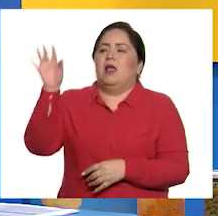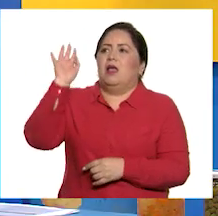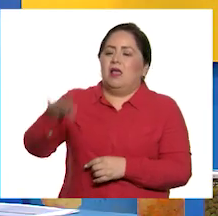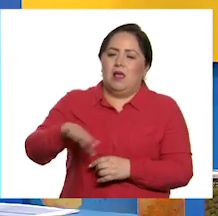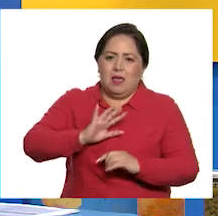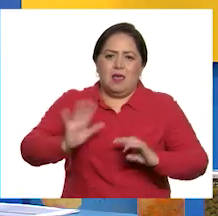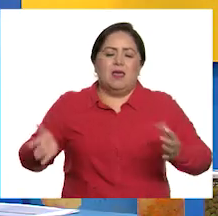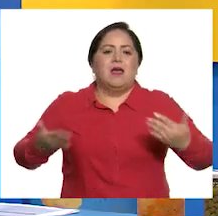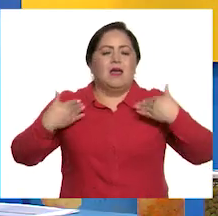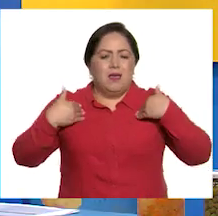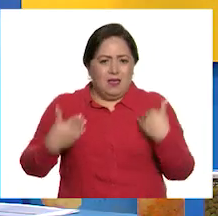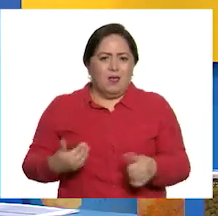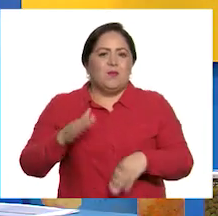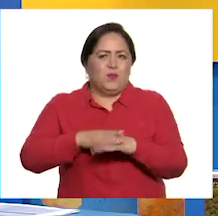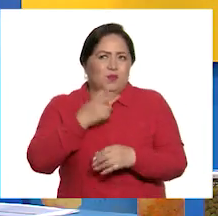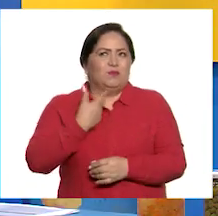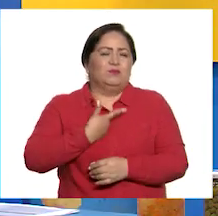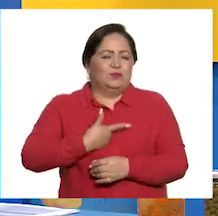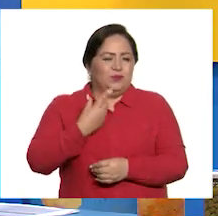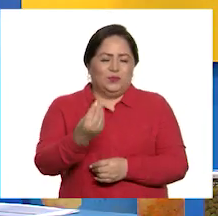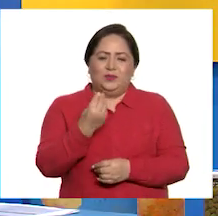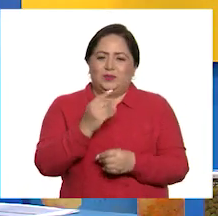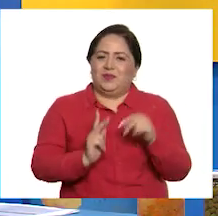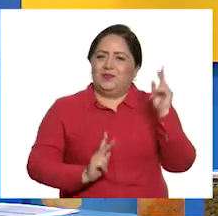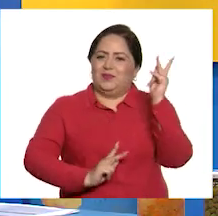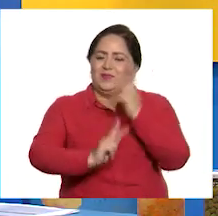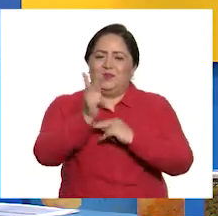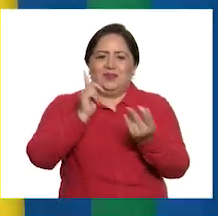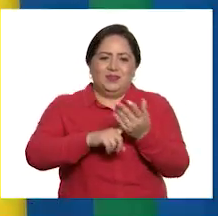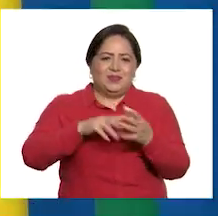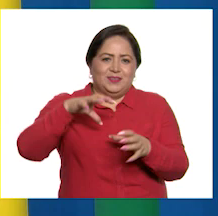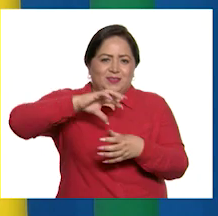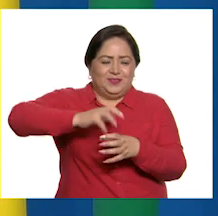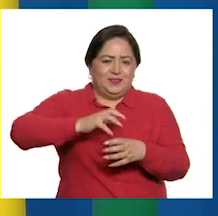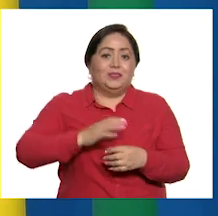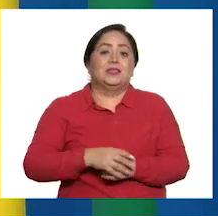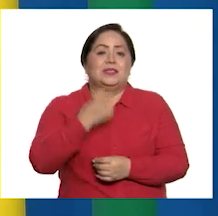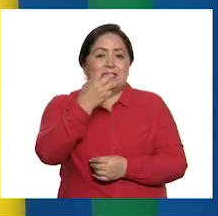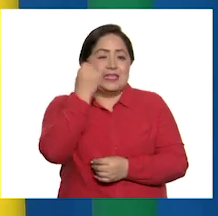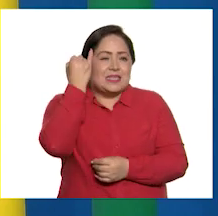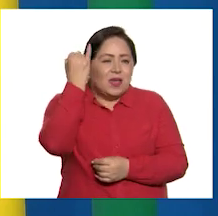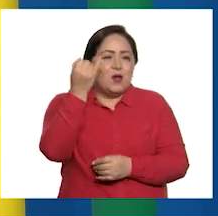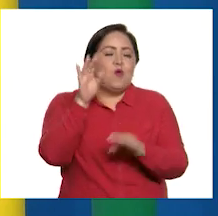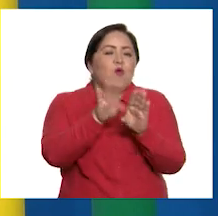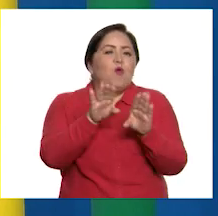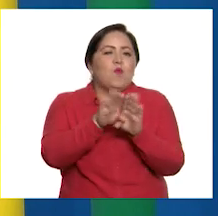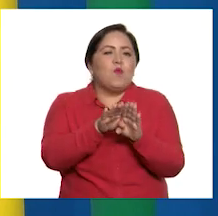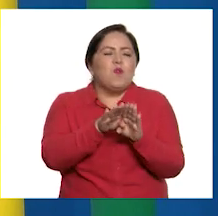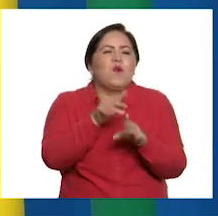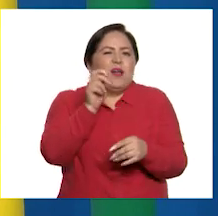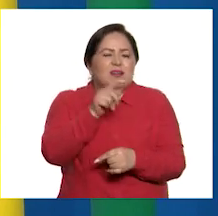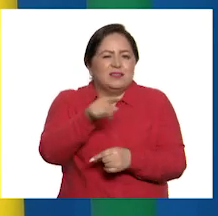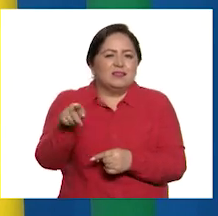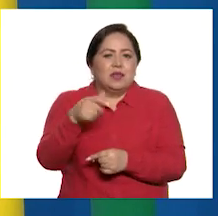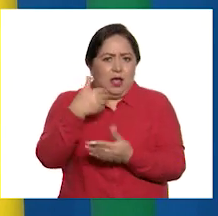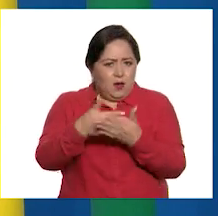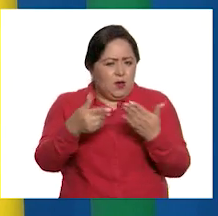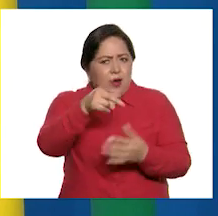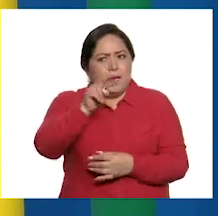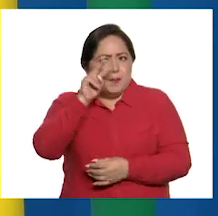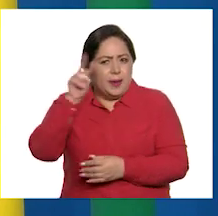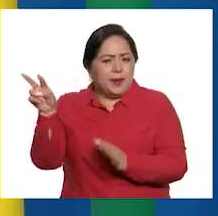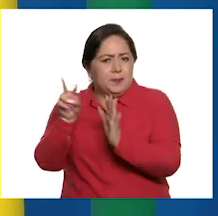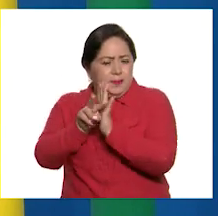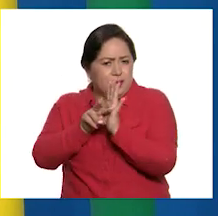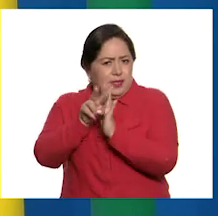Ah, ahora entiendo por qué me gustan tanto las verduras en escabeche. Muy bien, para darse una idea de cómo es la técnica, les invito a ver el